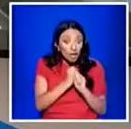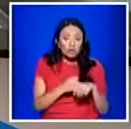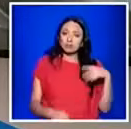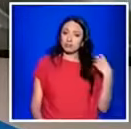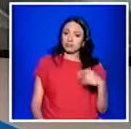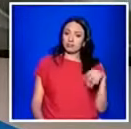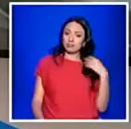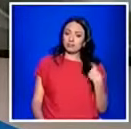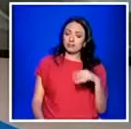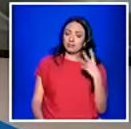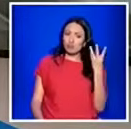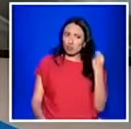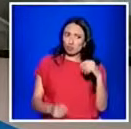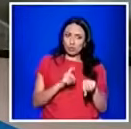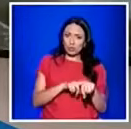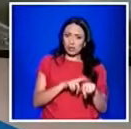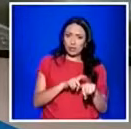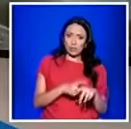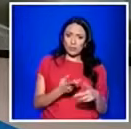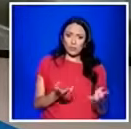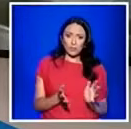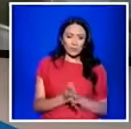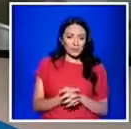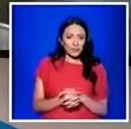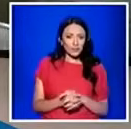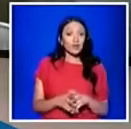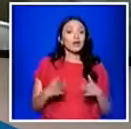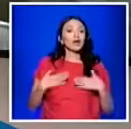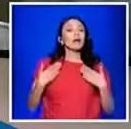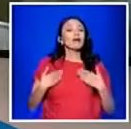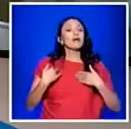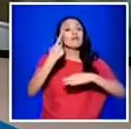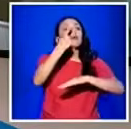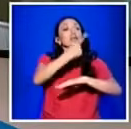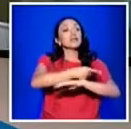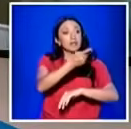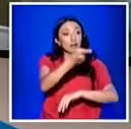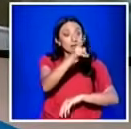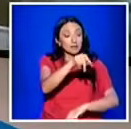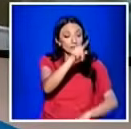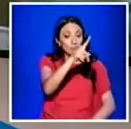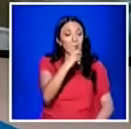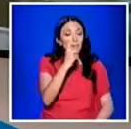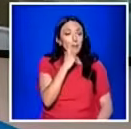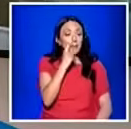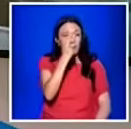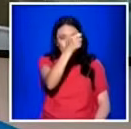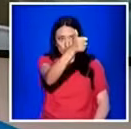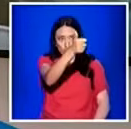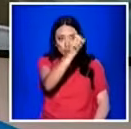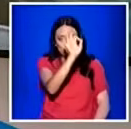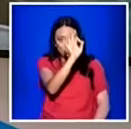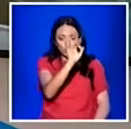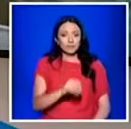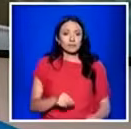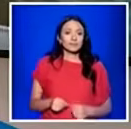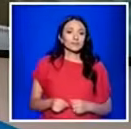101 años no se cumplen todos los días, mi querido Gatito. Y feliz Día del Padre adelantado para ti, ¿ah? Eres un padre ejemplar.